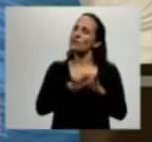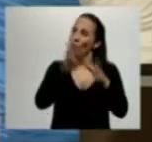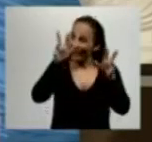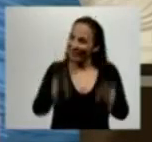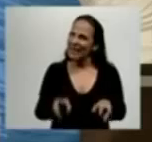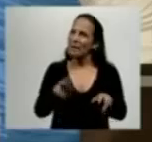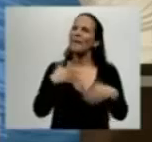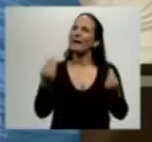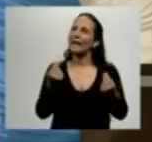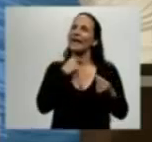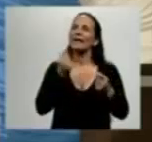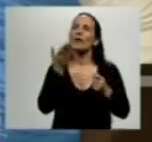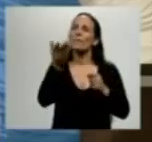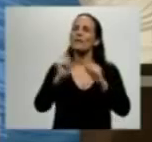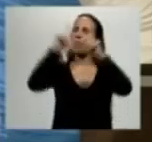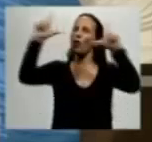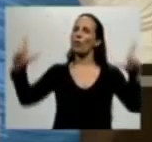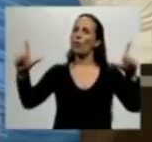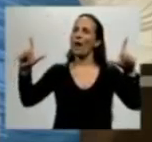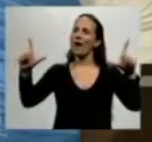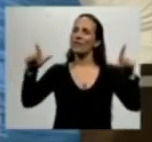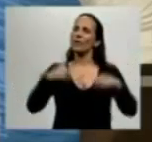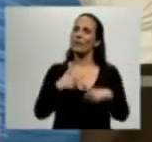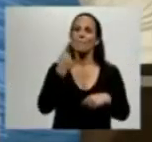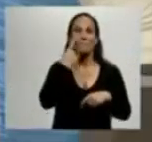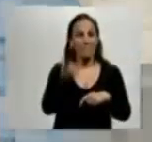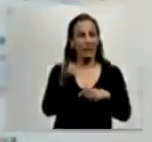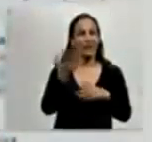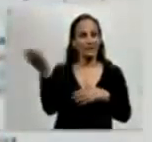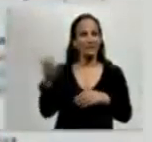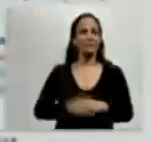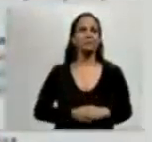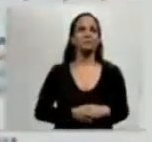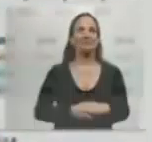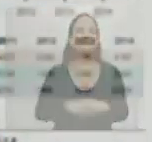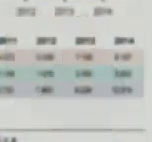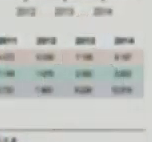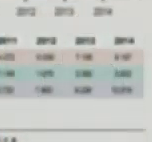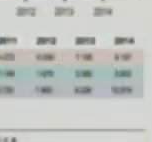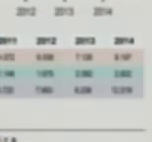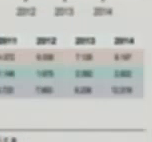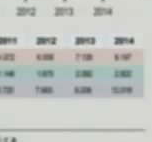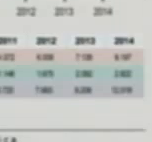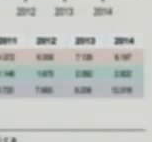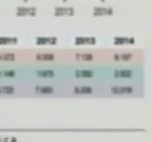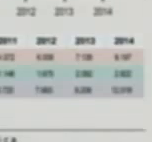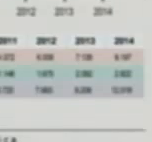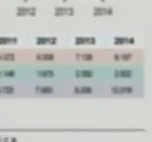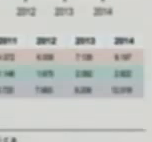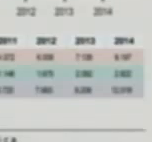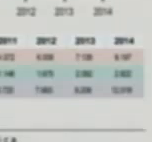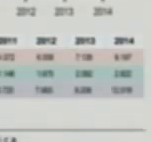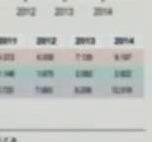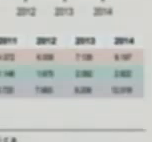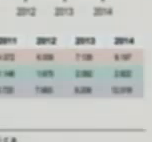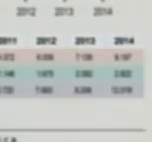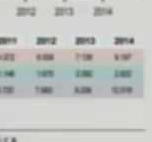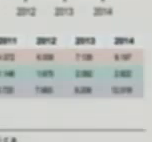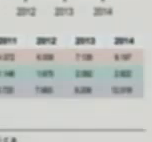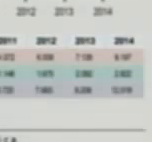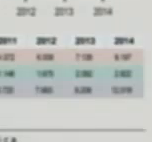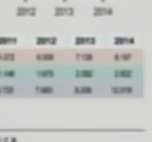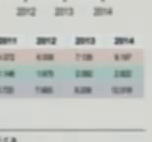quiero que me pongan el cuadro de cómo ha crecido. Miren, allí está el cuadro del presupuesto del sector de la justicia, del tercer poder del